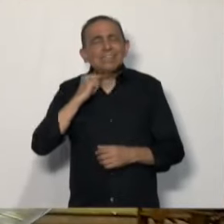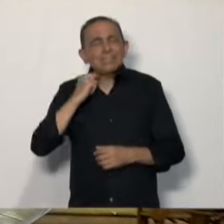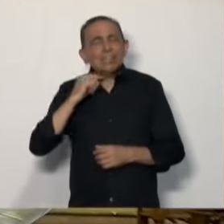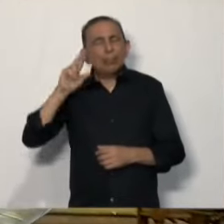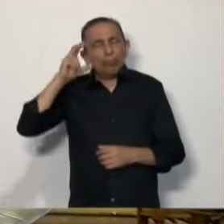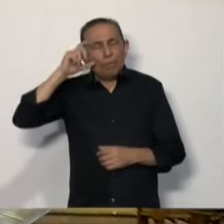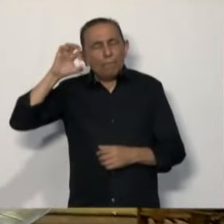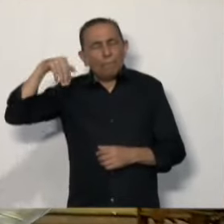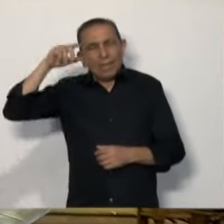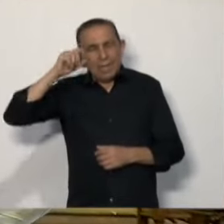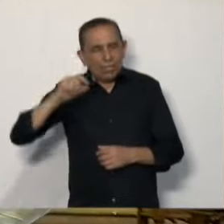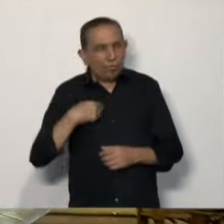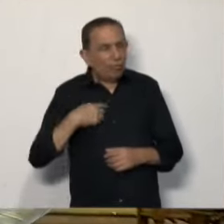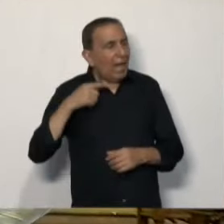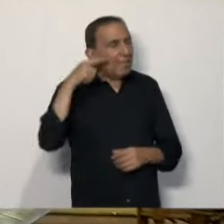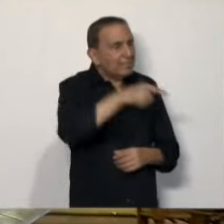de marzo de 1980.